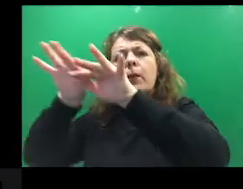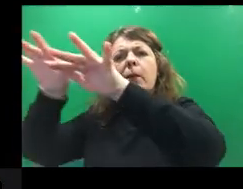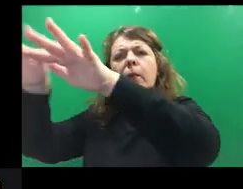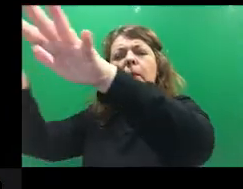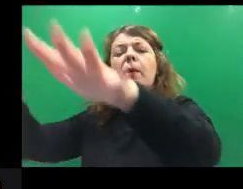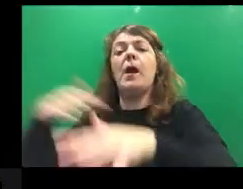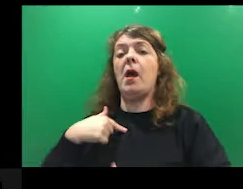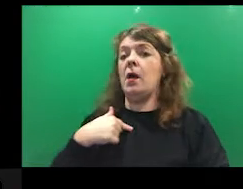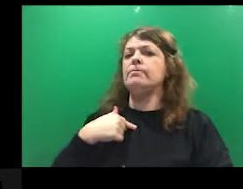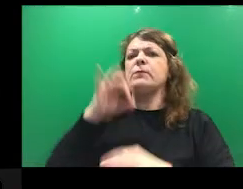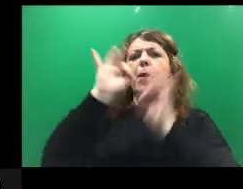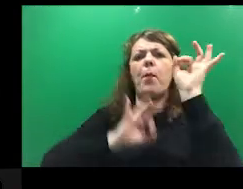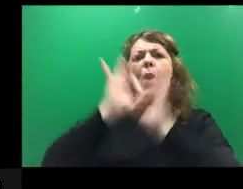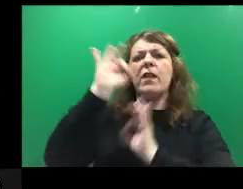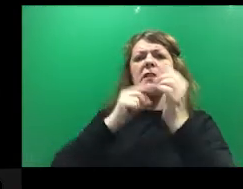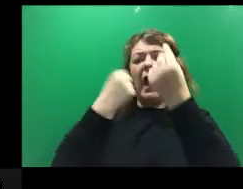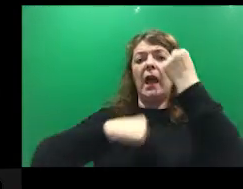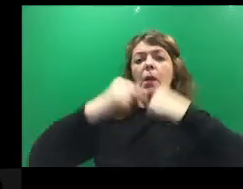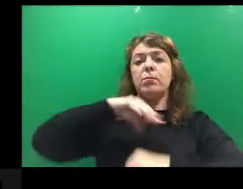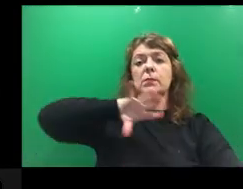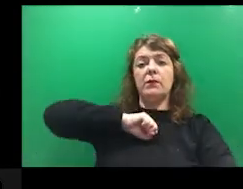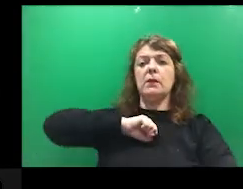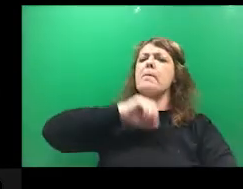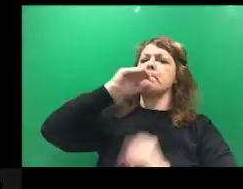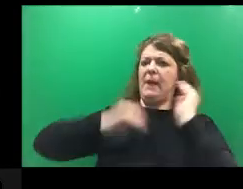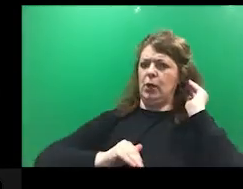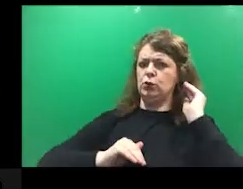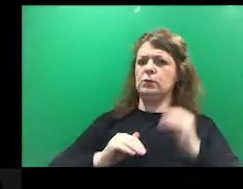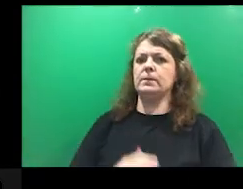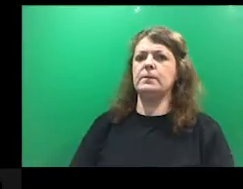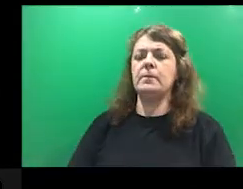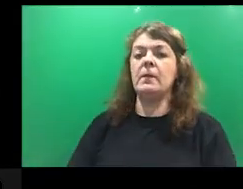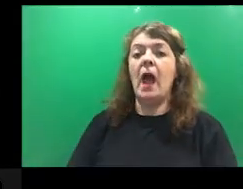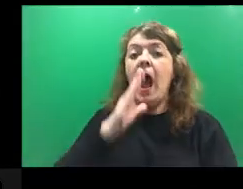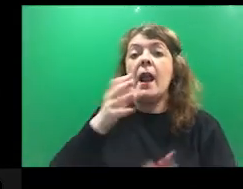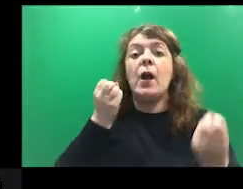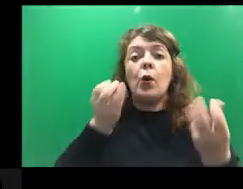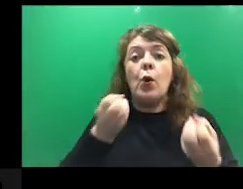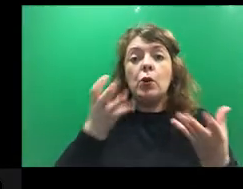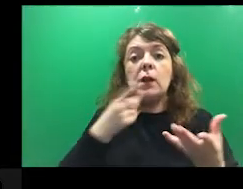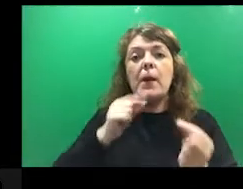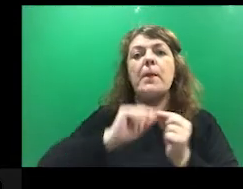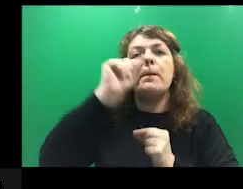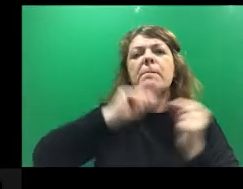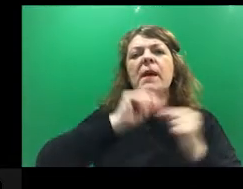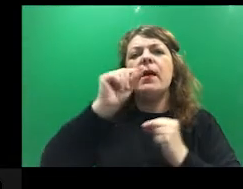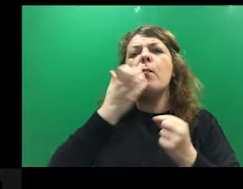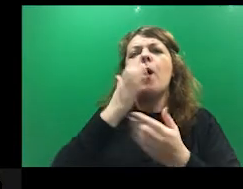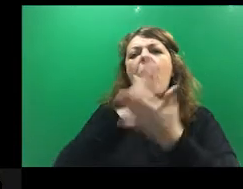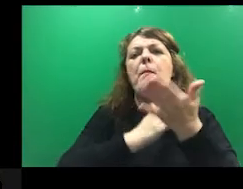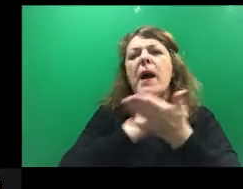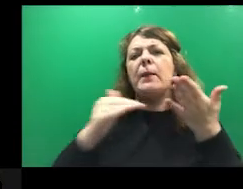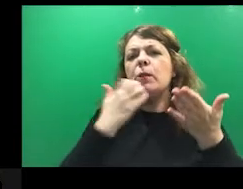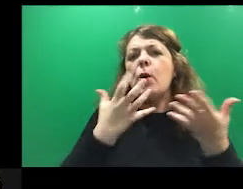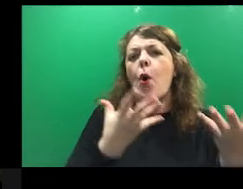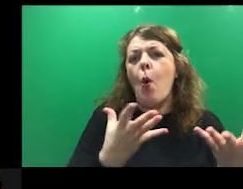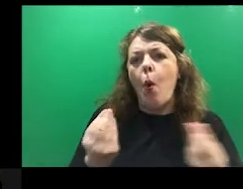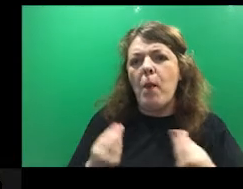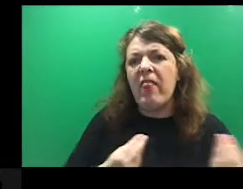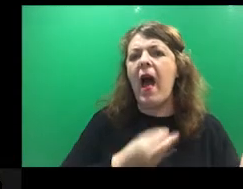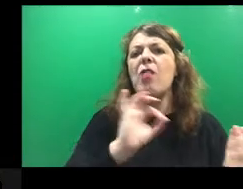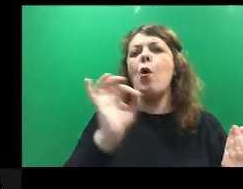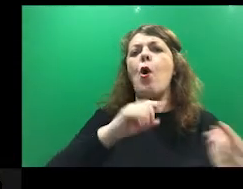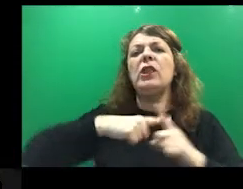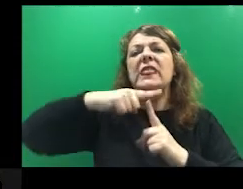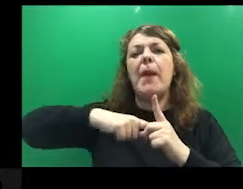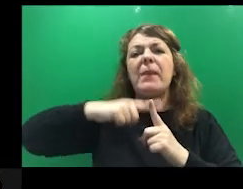esta forma es mucho menos probable que nos infectemos. Y ahora os voy a contar para qué medimos otros parámetros,